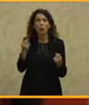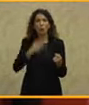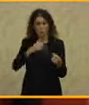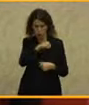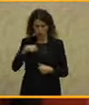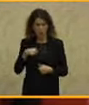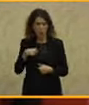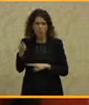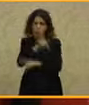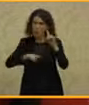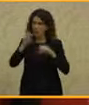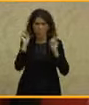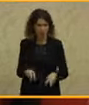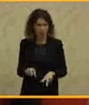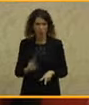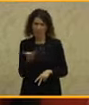mí mismo?